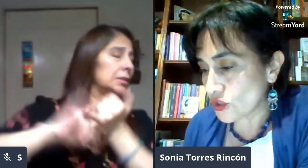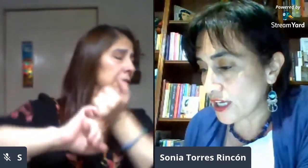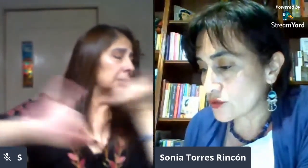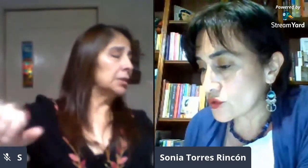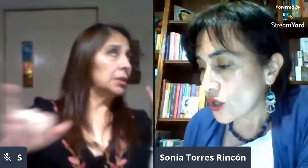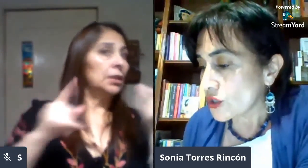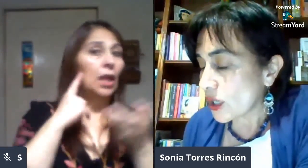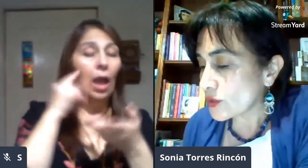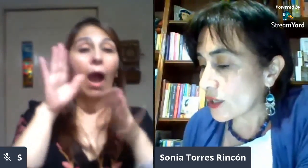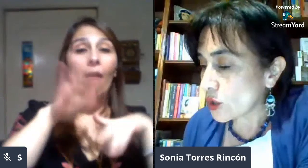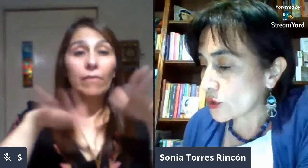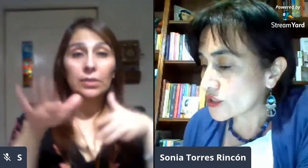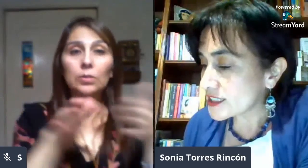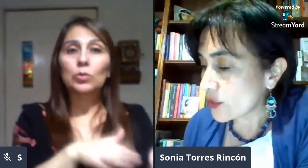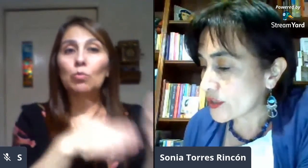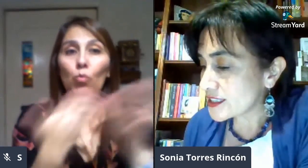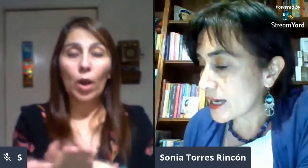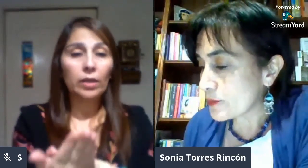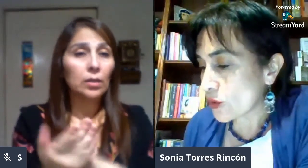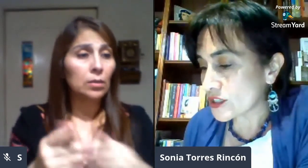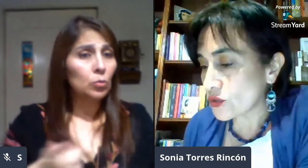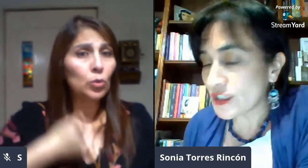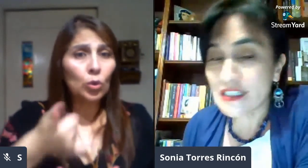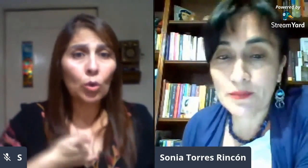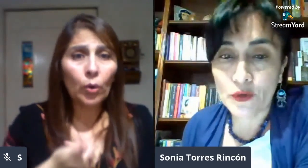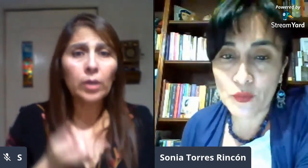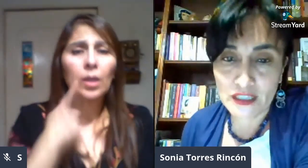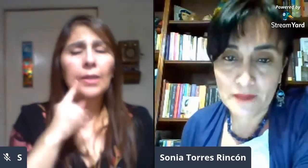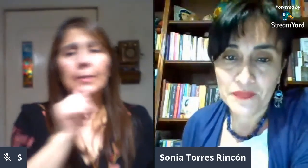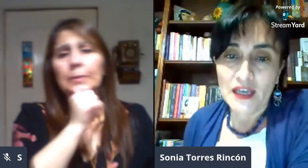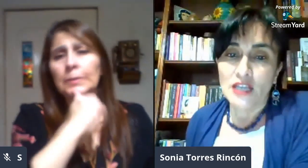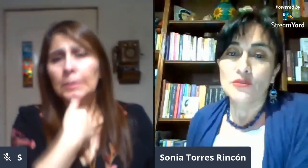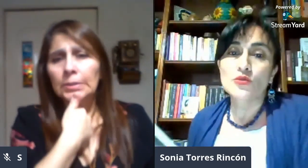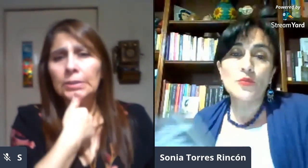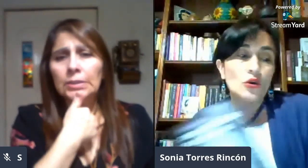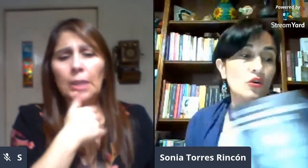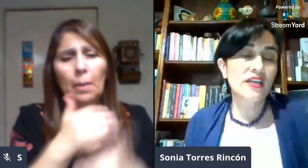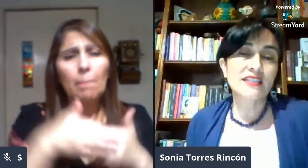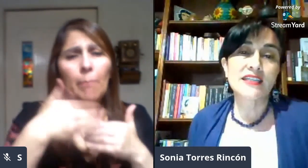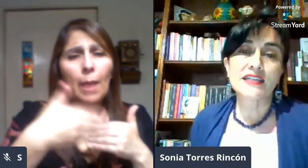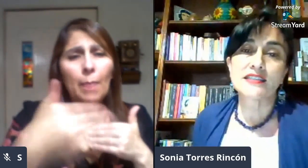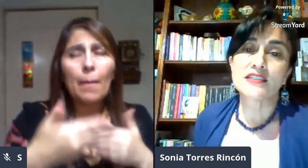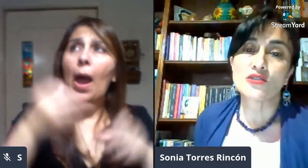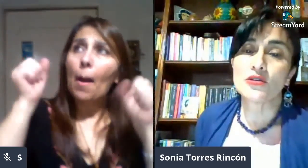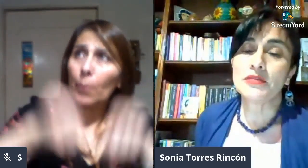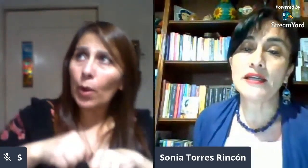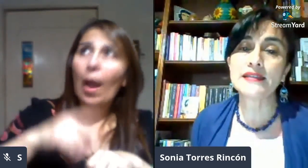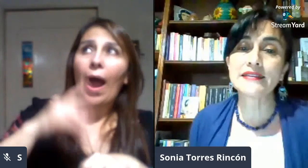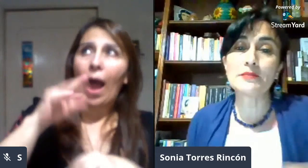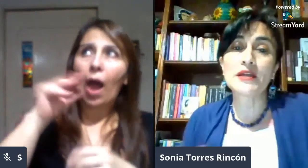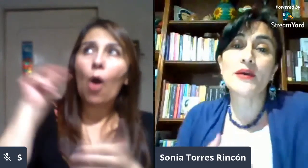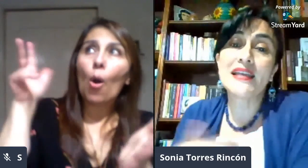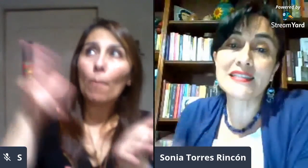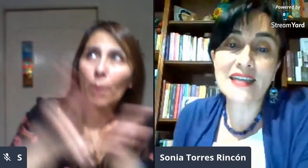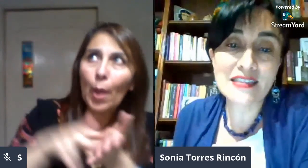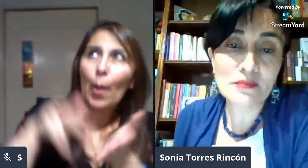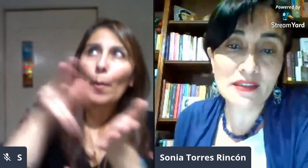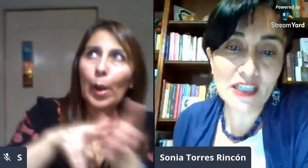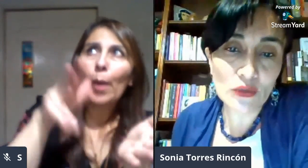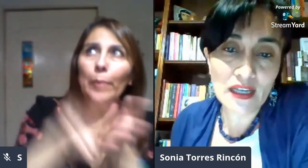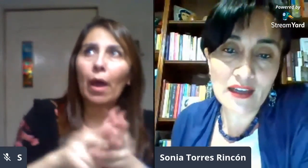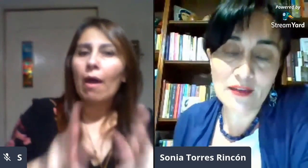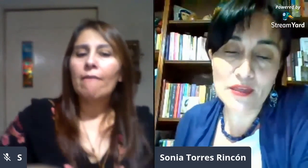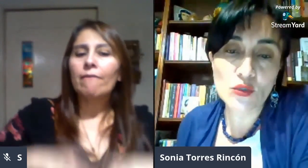prematura en muchos casos y a una dolorosa secuencia de probaciones de por vida. Entonces, un poco en este ejercicio de prevalencia